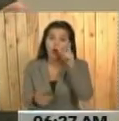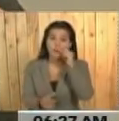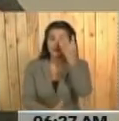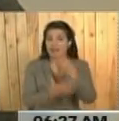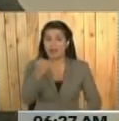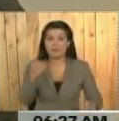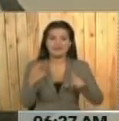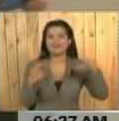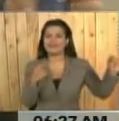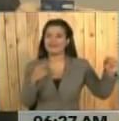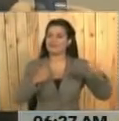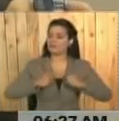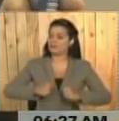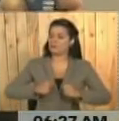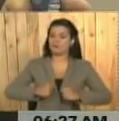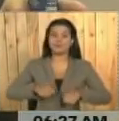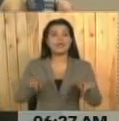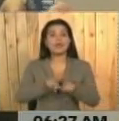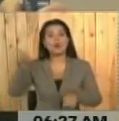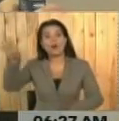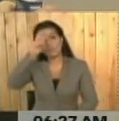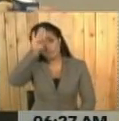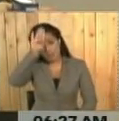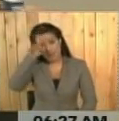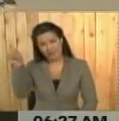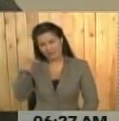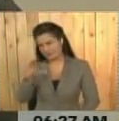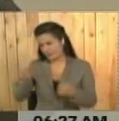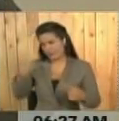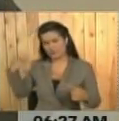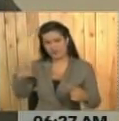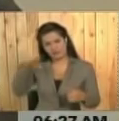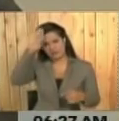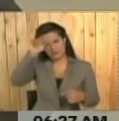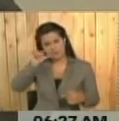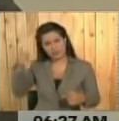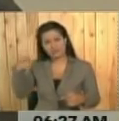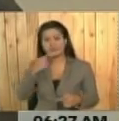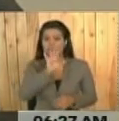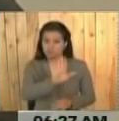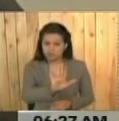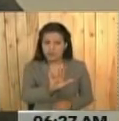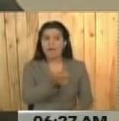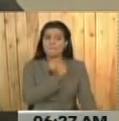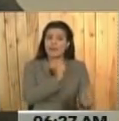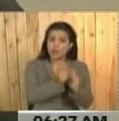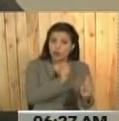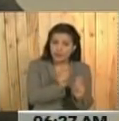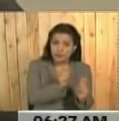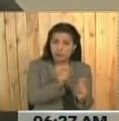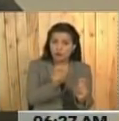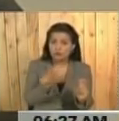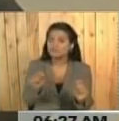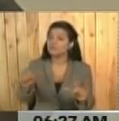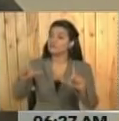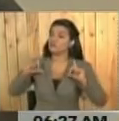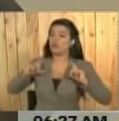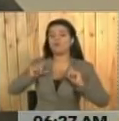valientemente el papa lo dijo esta semana que que utilizar el periodismo eh para para